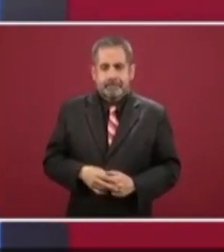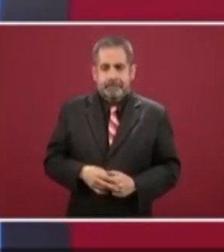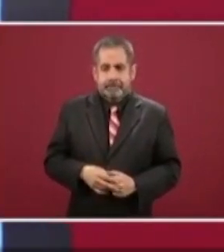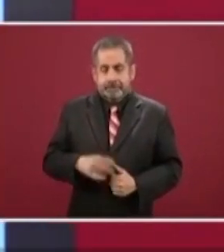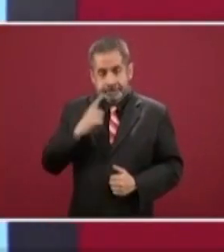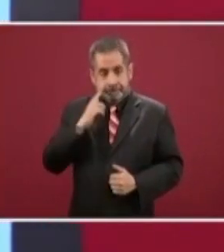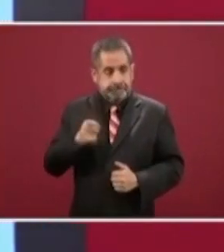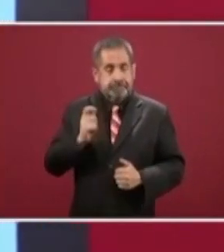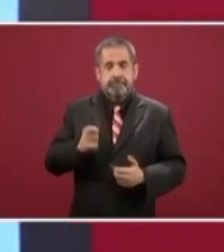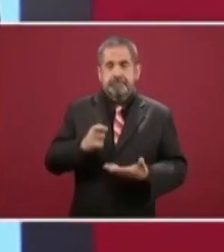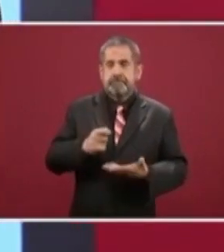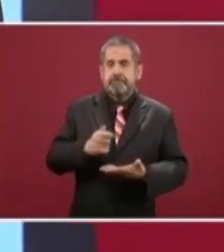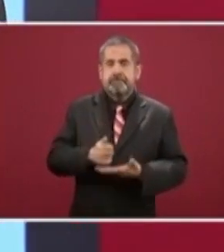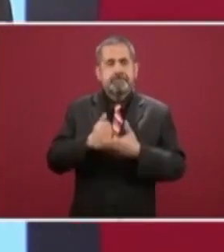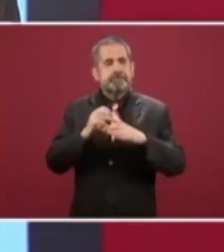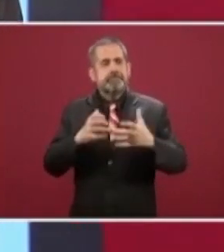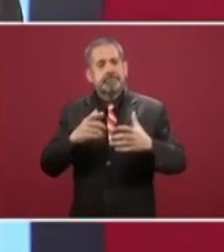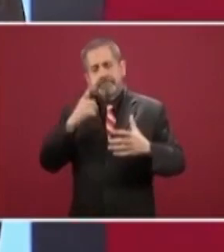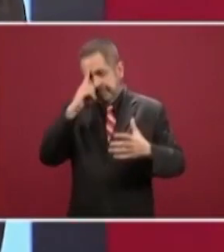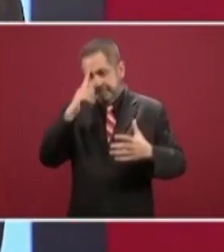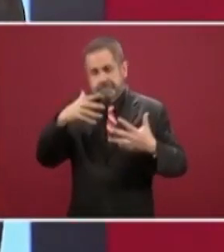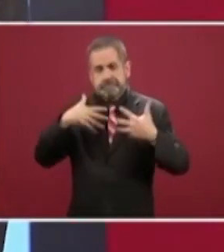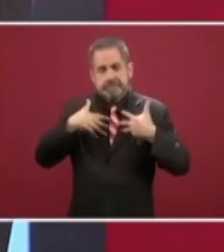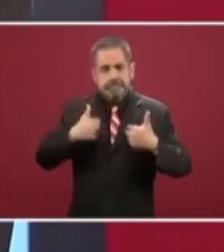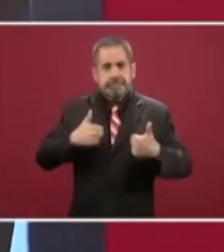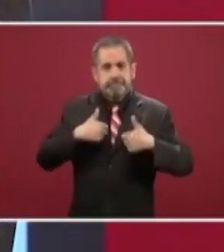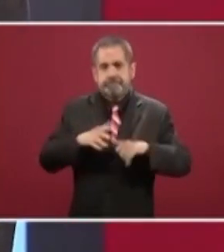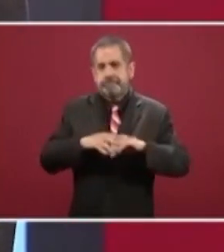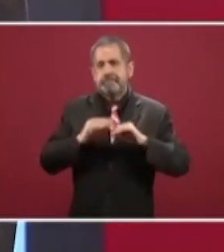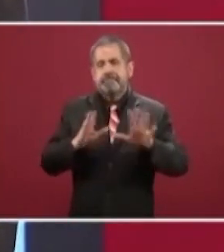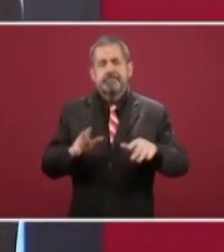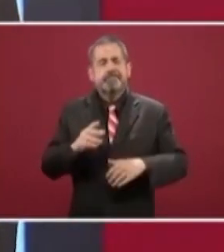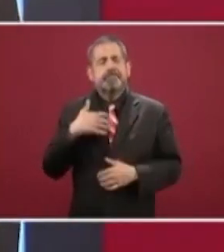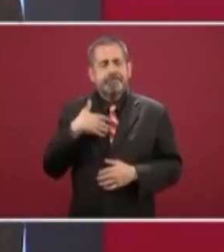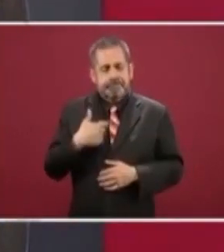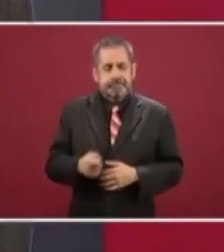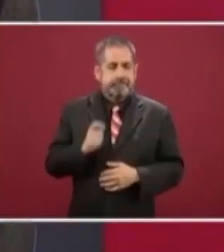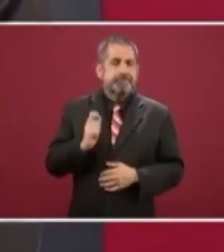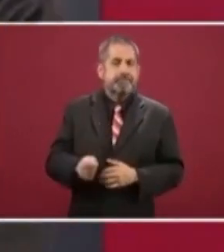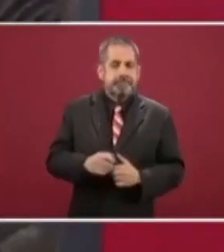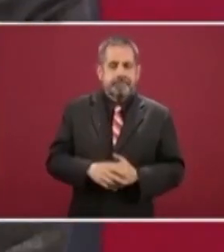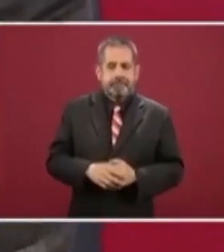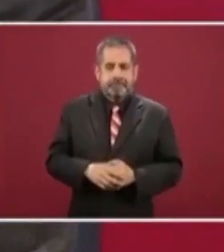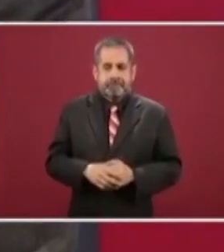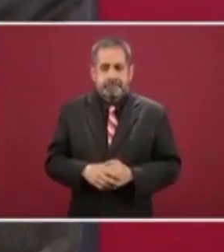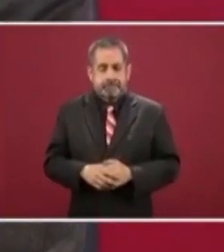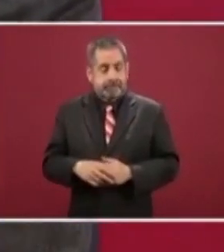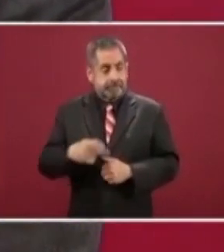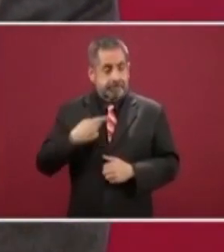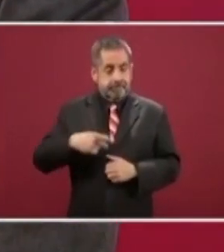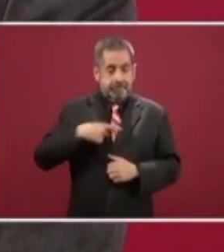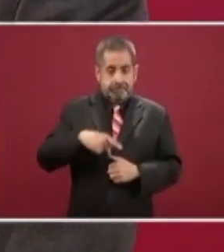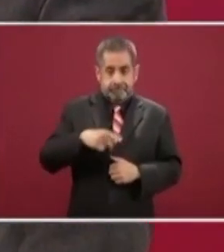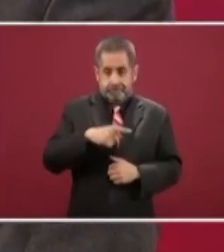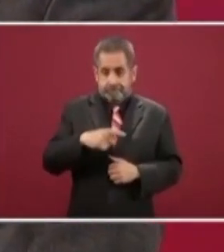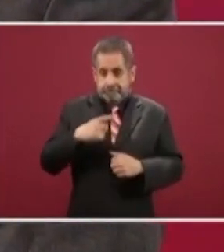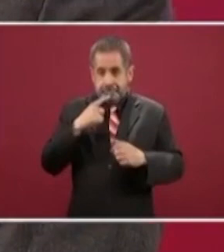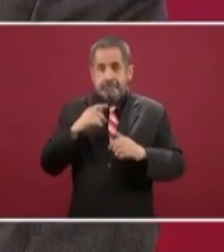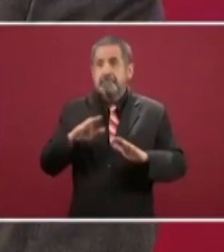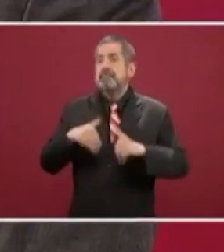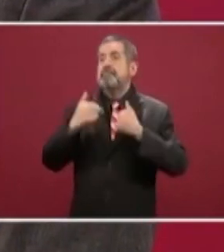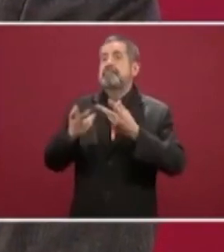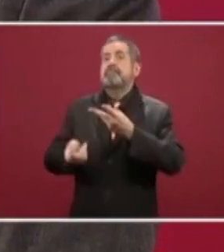Esto ayuda mucho a entender por qué, sabiamente, los que participaron en la consulta